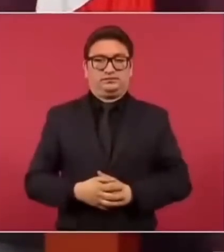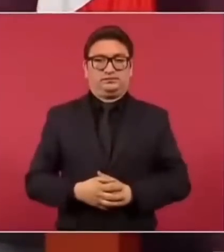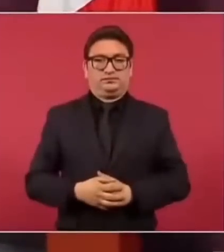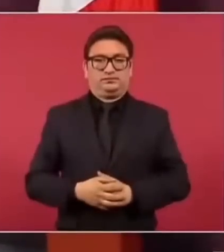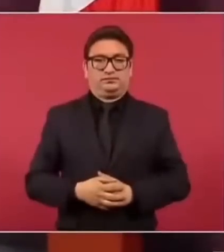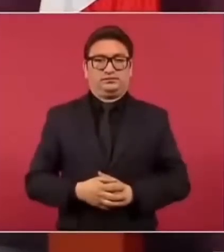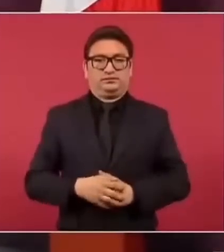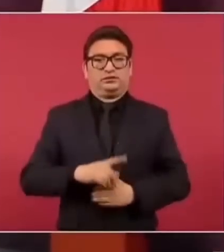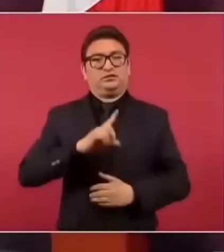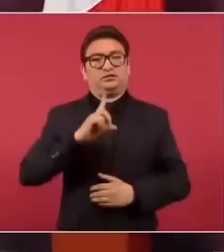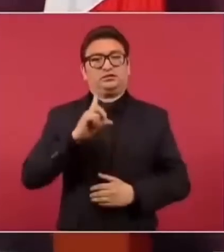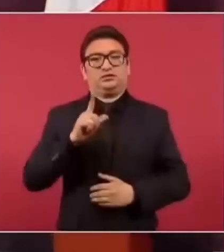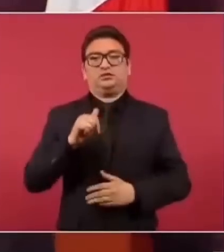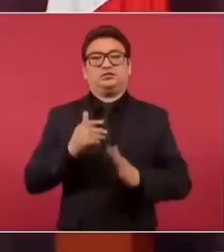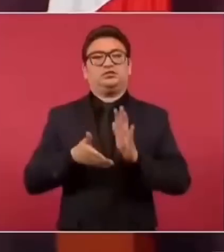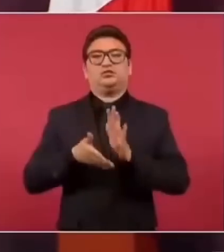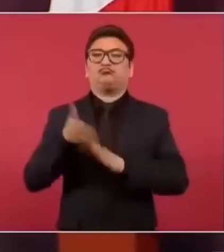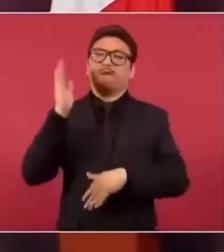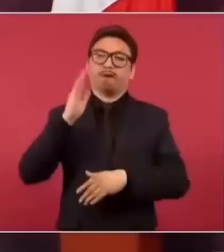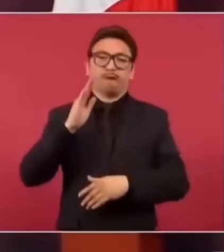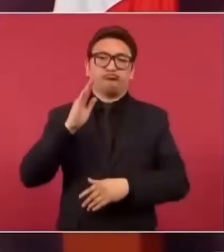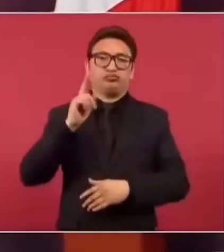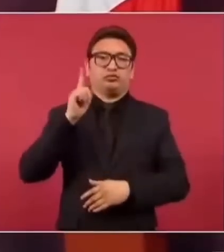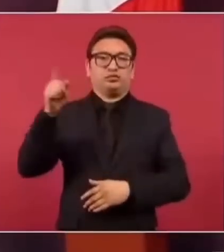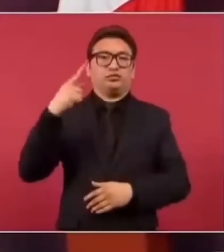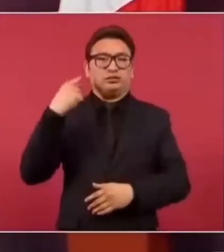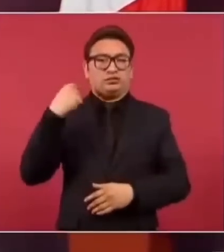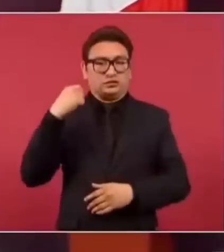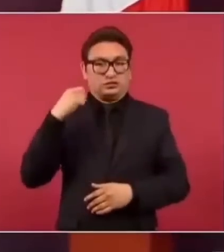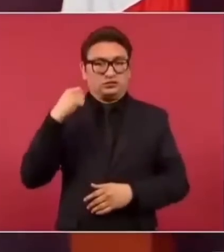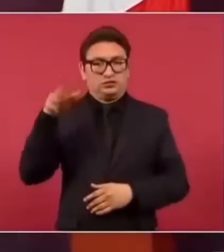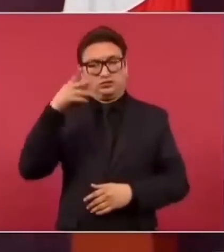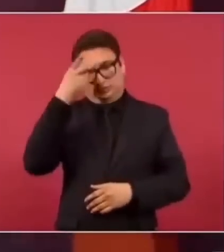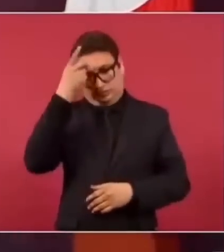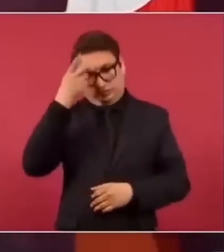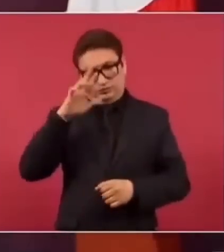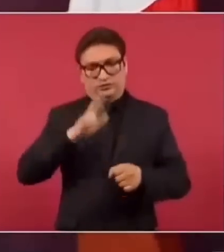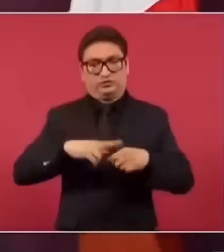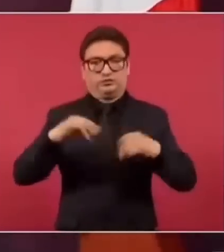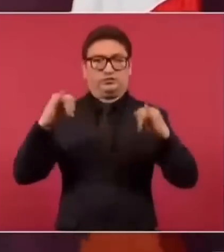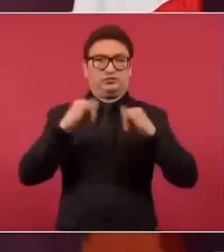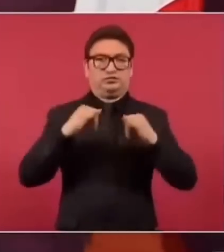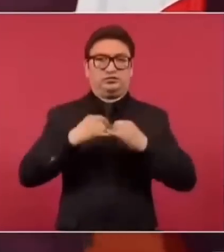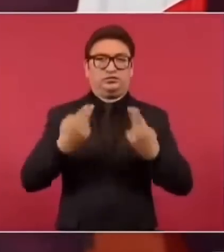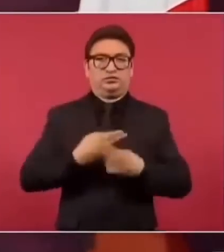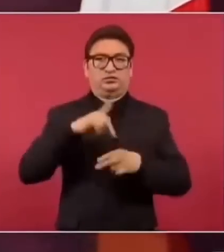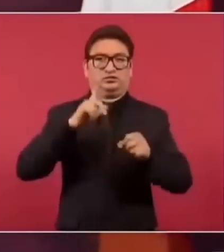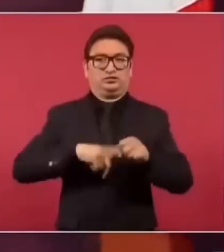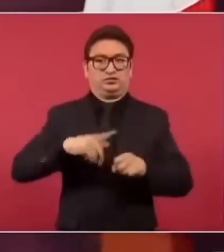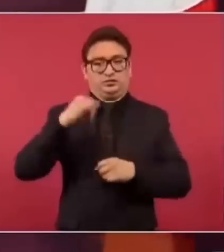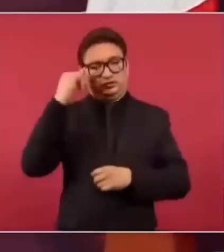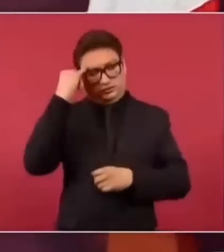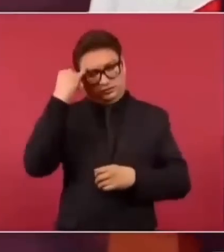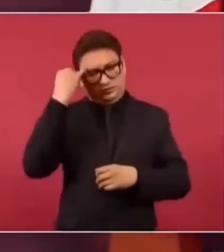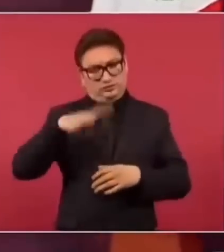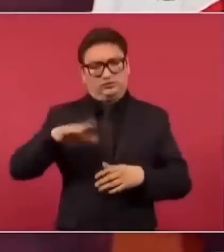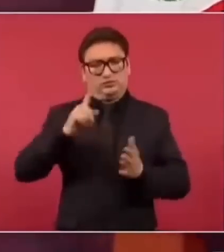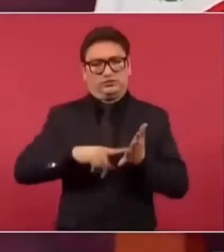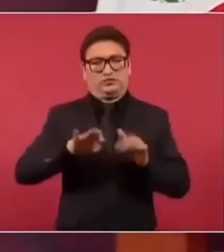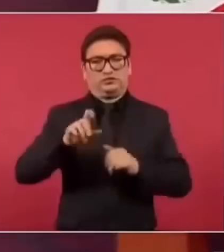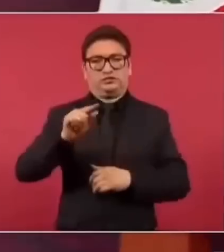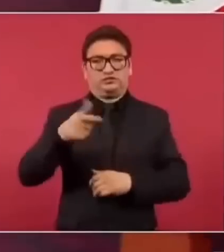y me fui de pasante a Tabasco, de director del Instituto Nacional Indigenista, entré en el